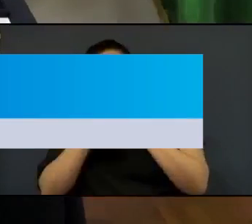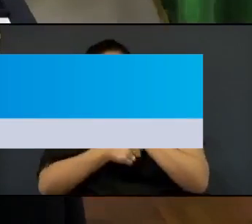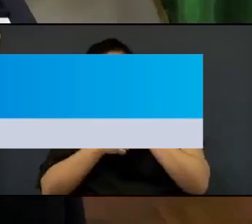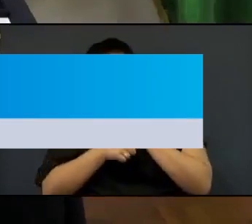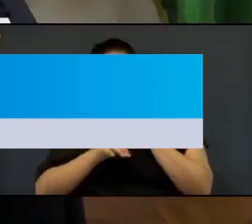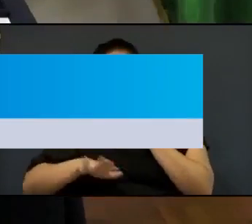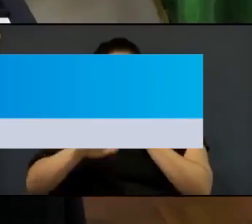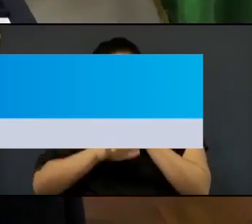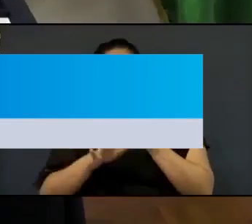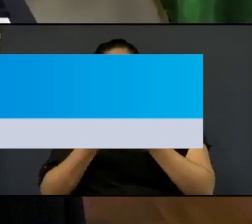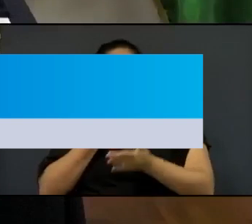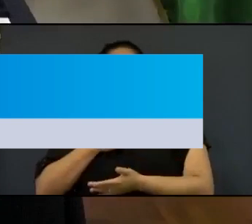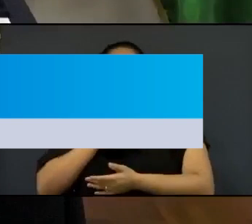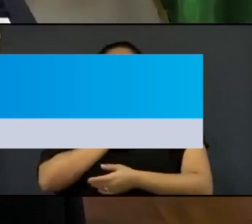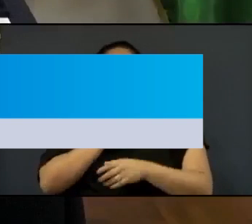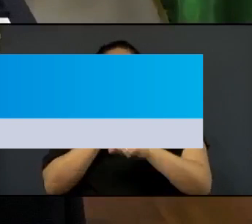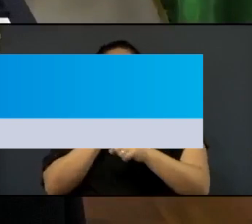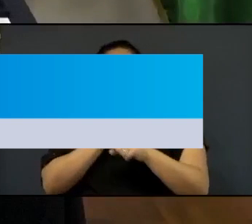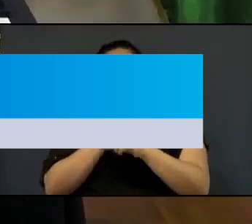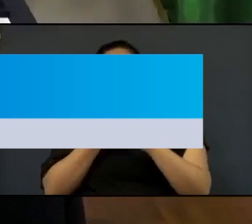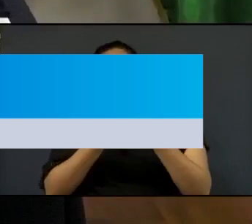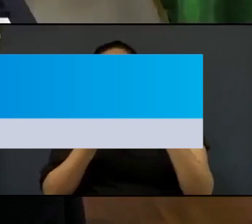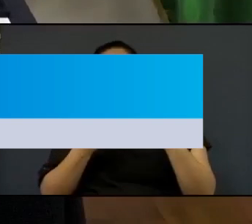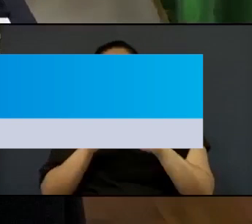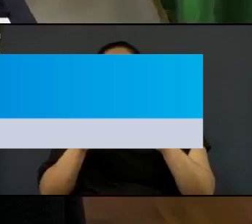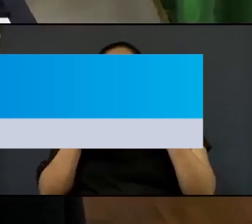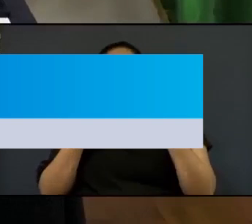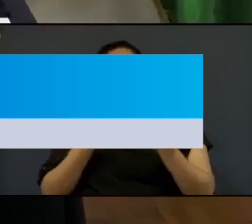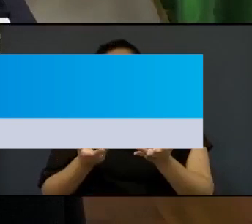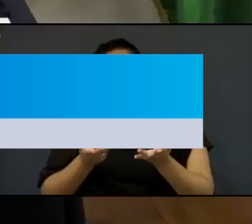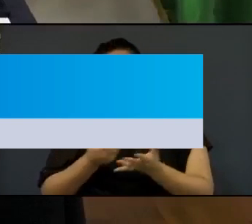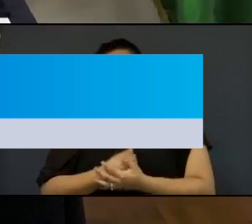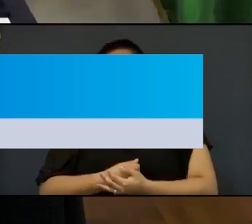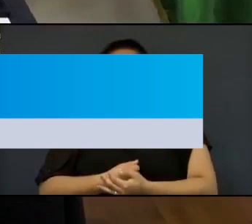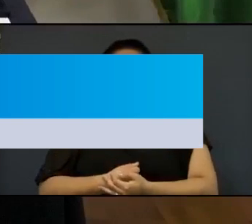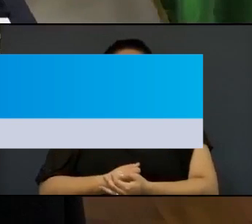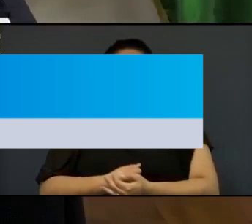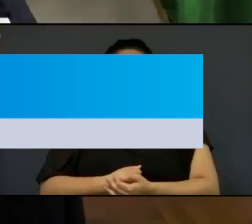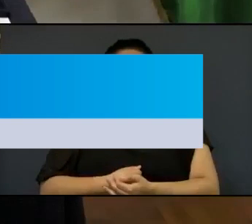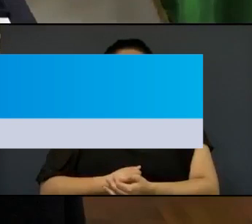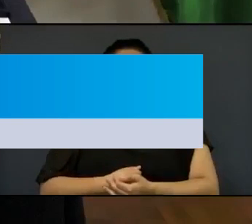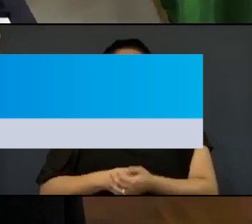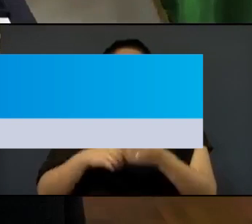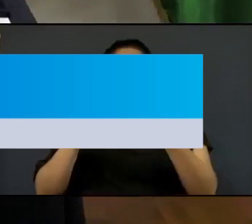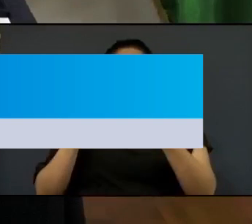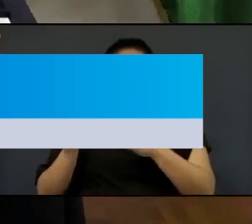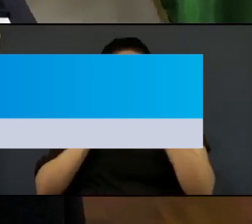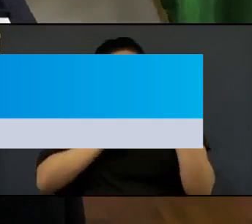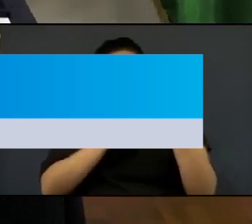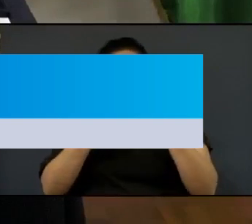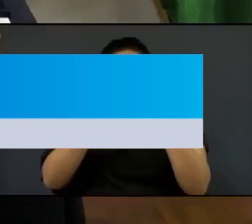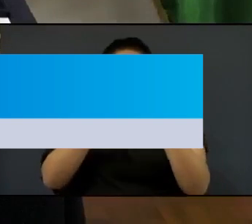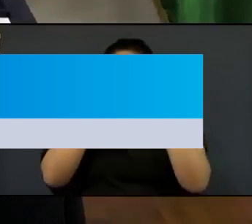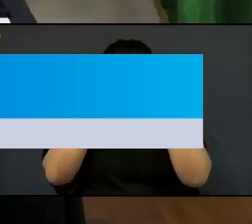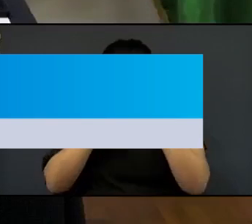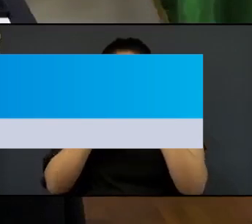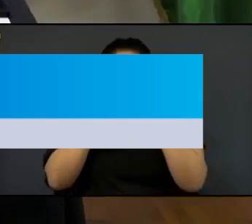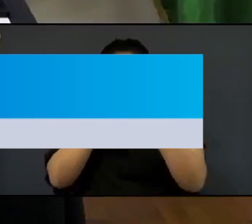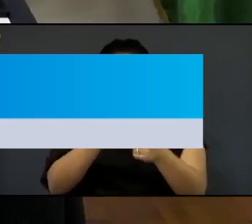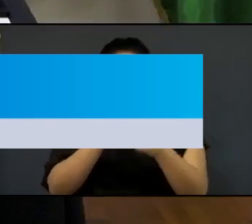nosotros en San Lucas acatep peques eh aparte de darle una buena atención al